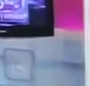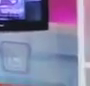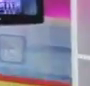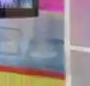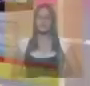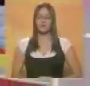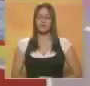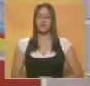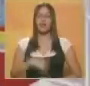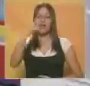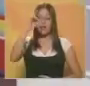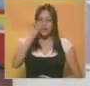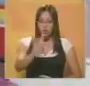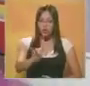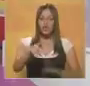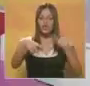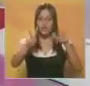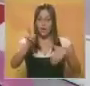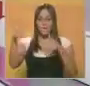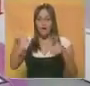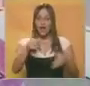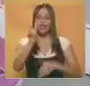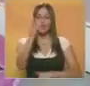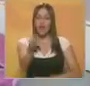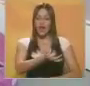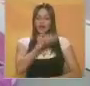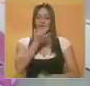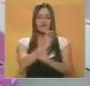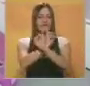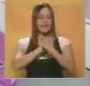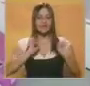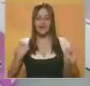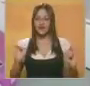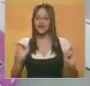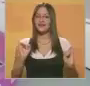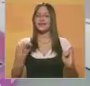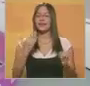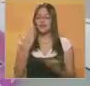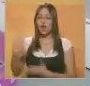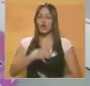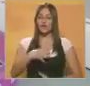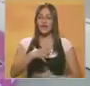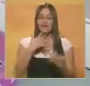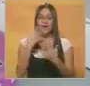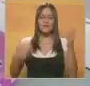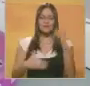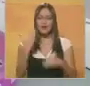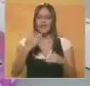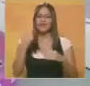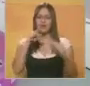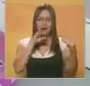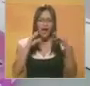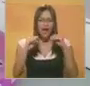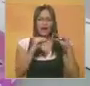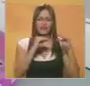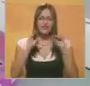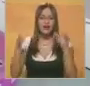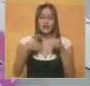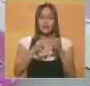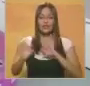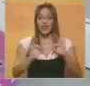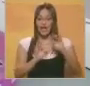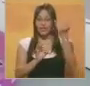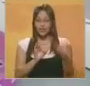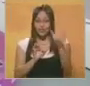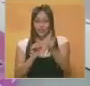Amigos, y este lunes 12 de marzo a las 2 de la tarde llega a su gran final Natalia del Mar. Estrenos y Estrellas estuvo conversando con su elenco